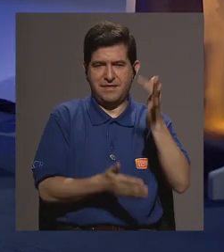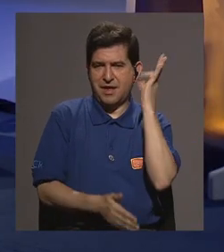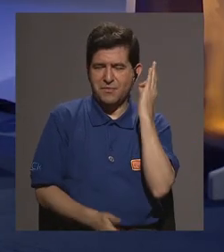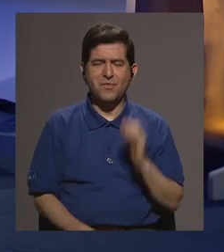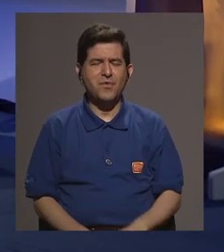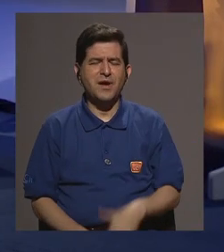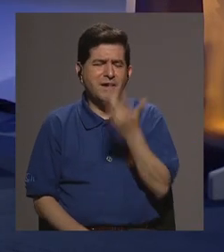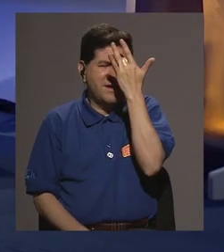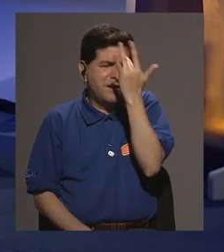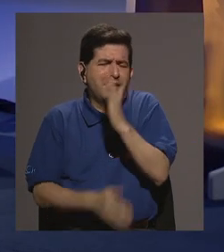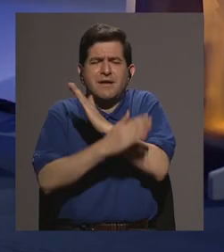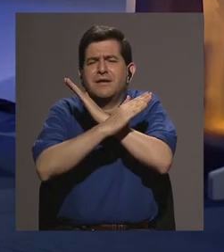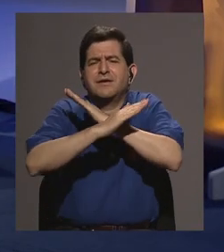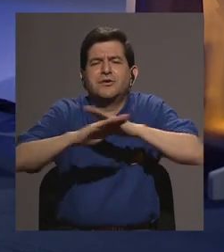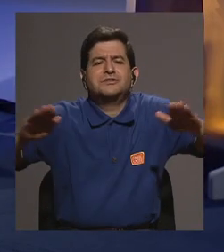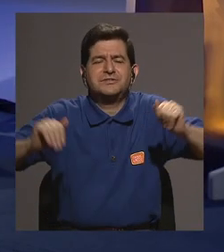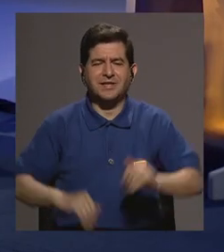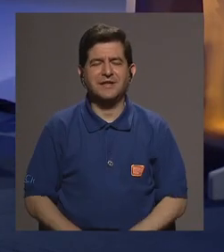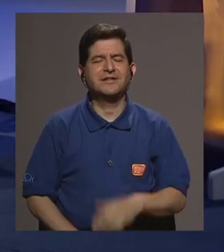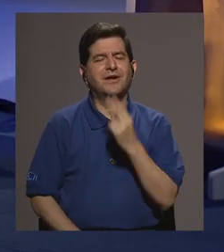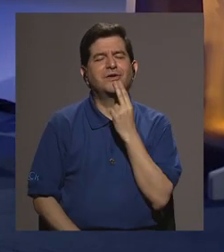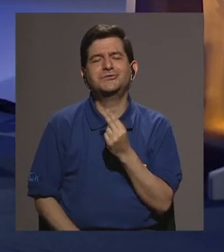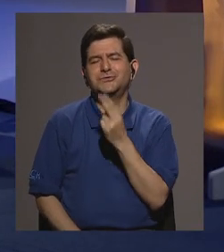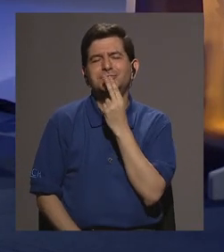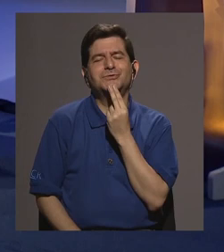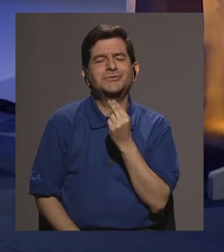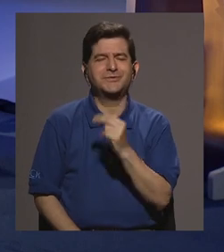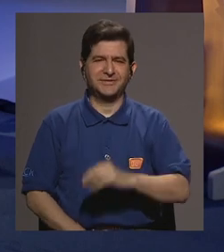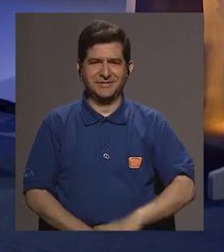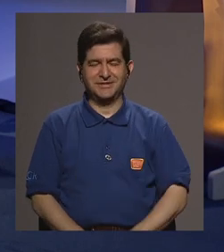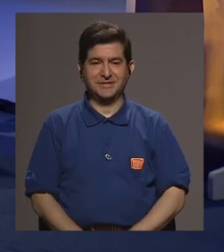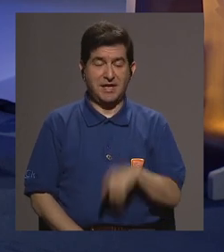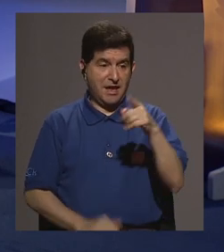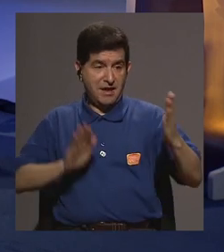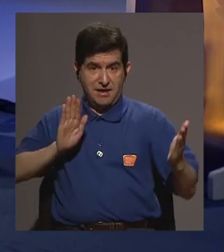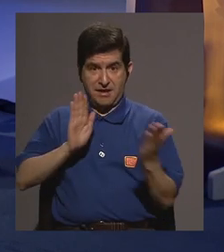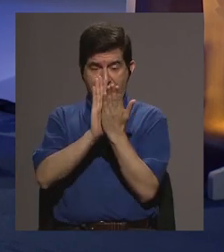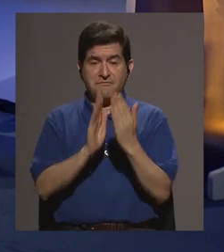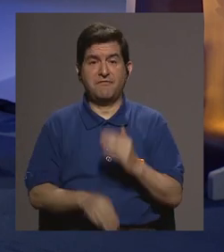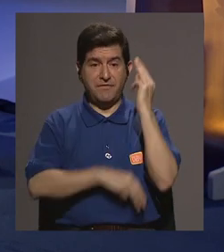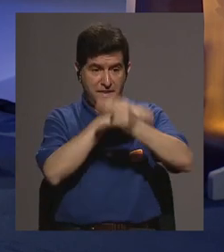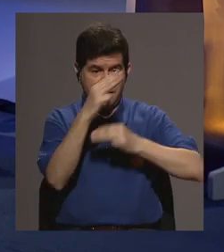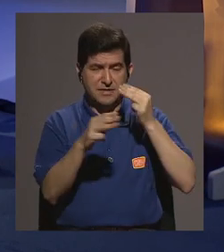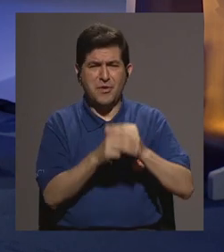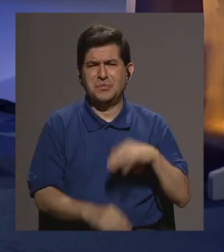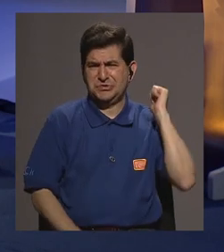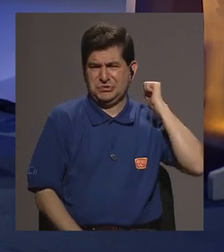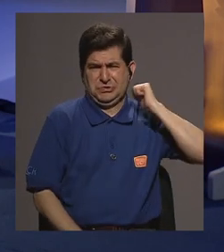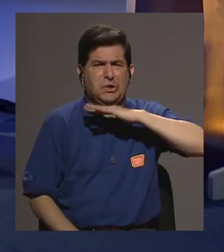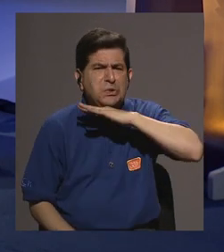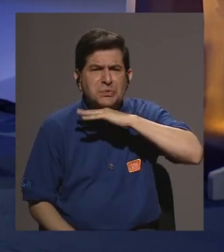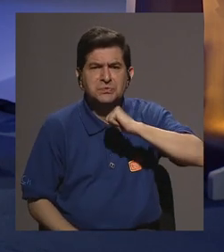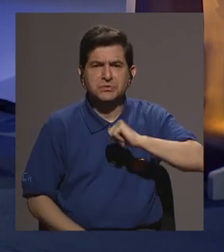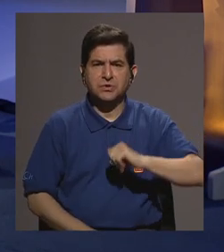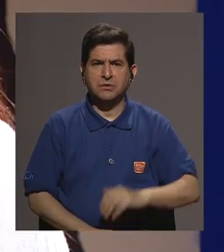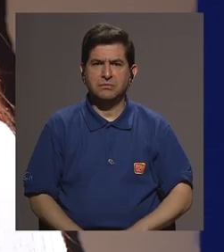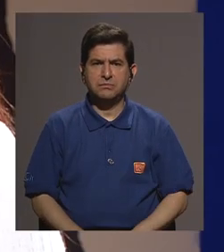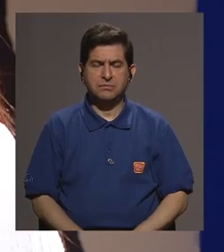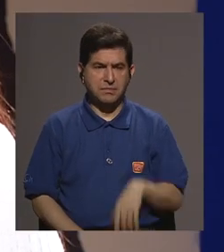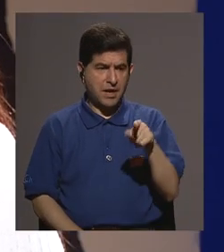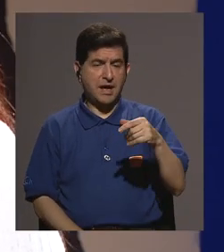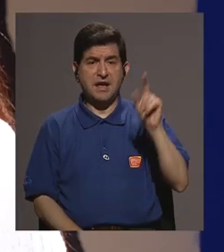bueno y nea es una chica muy inocente es muy dulce y se enfrenta a un mundo muy